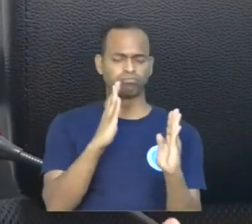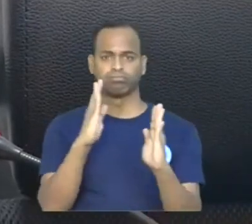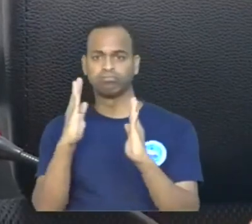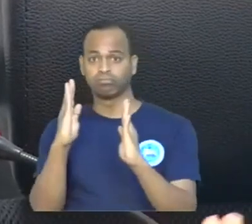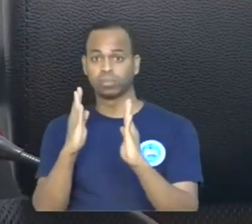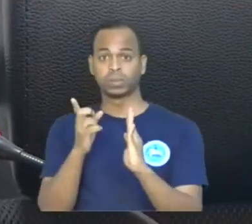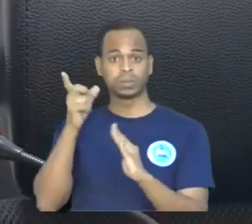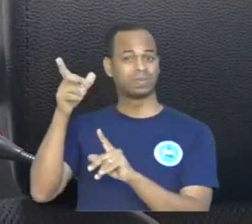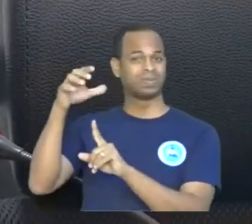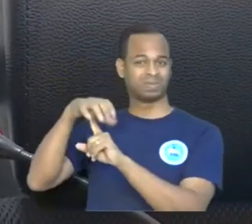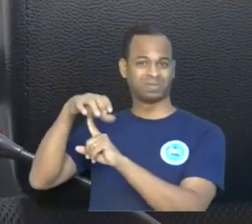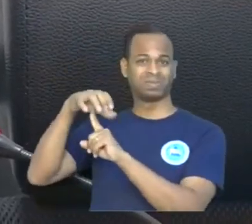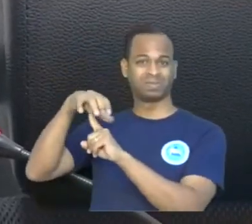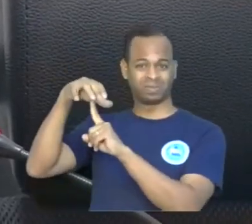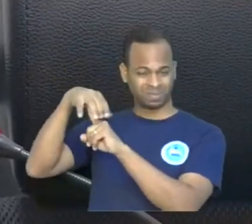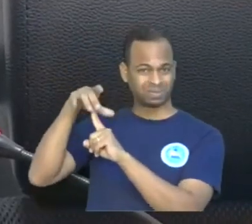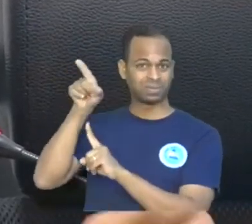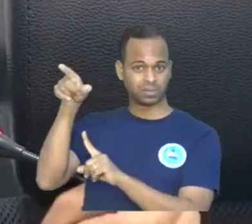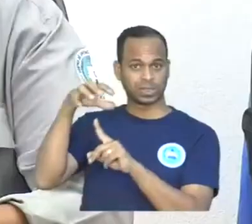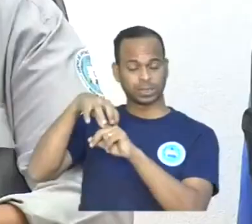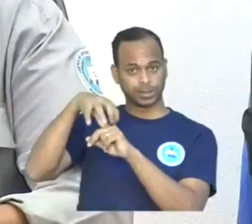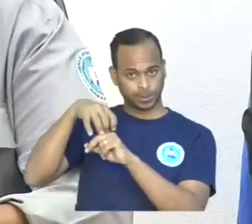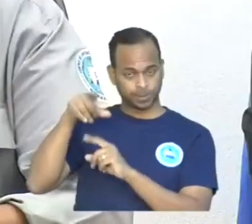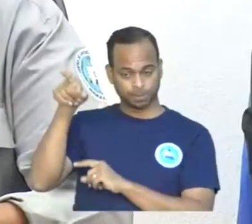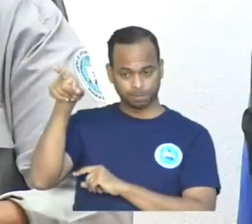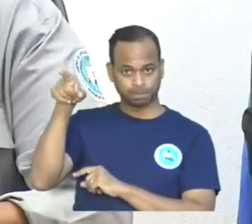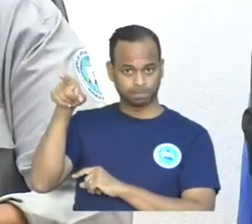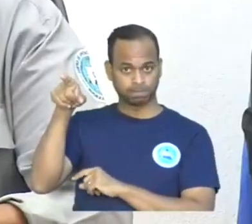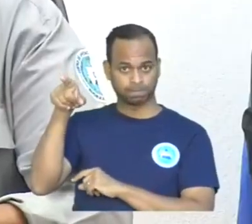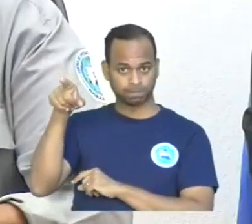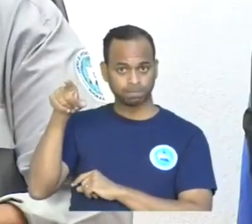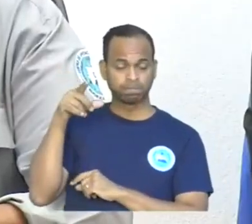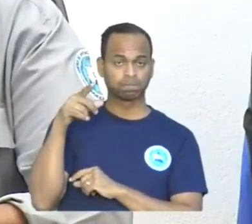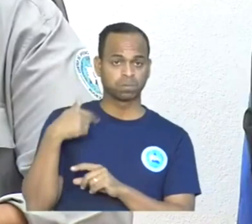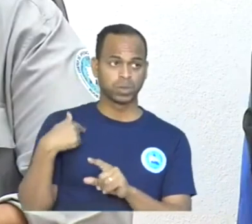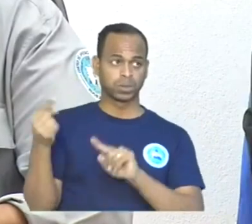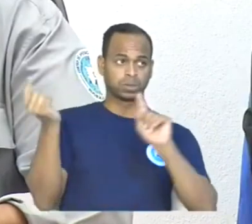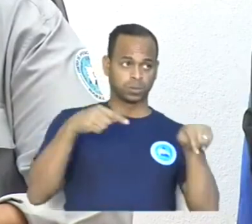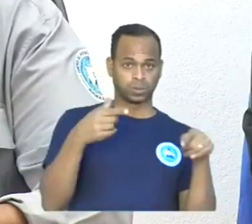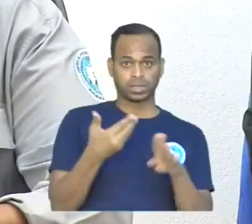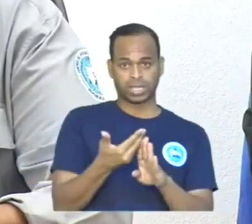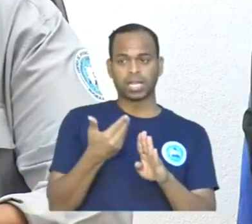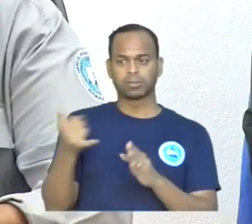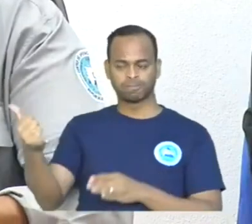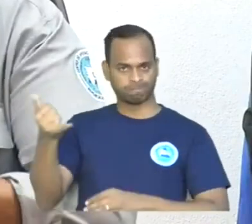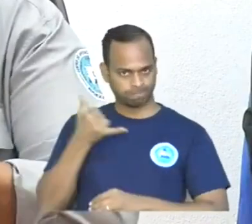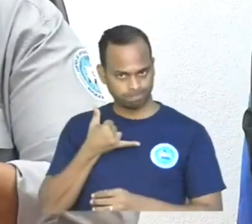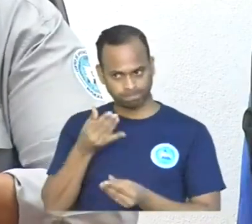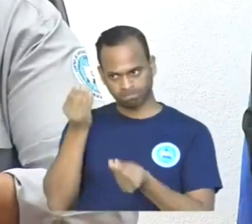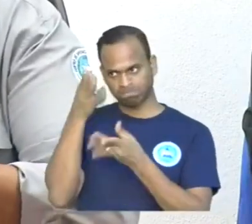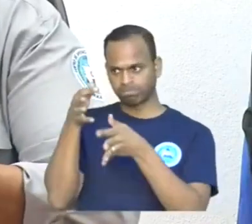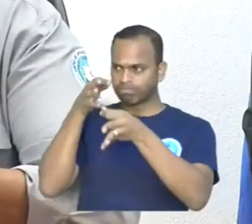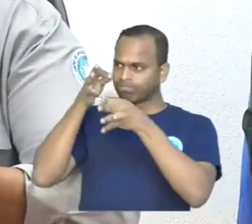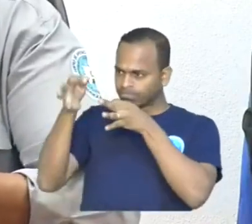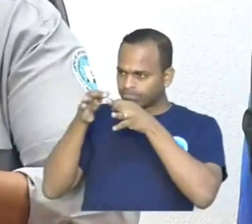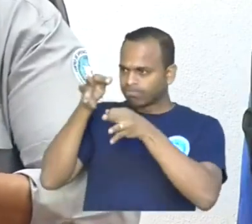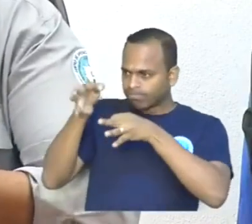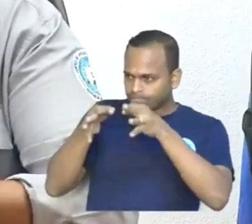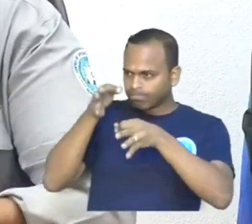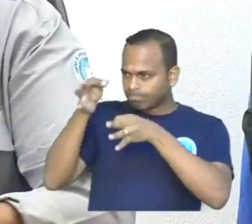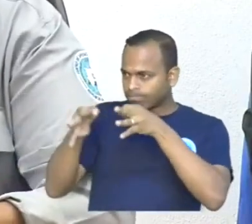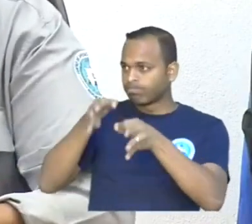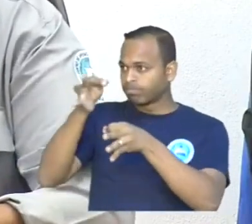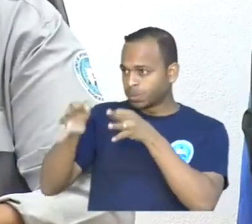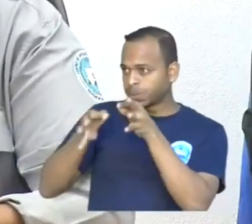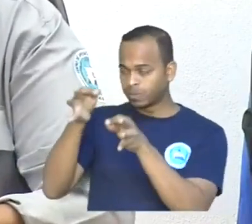Está y quisiéramos saber... Está en Palacio en este momento, antes de yo venir acá. Conversamos, yo le he ido enterando de todo lo